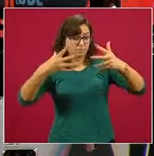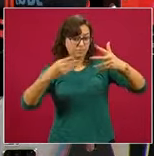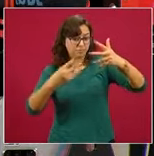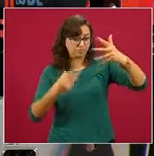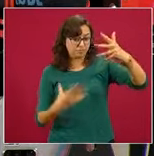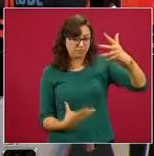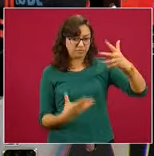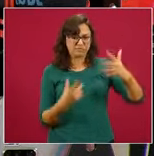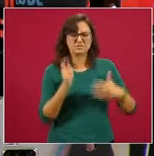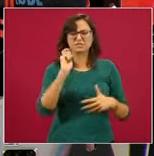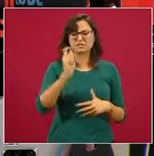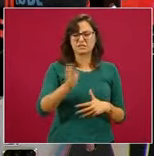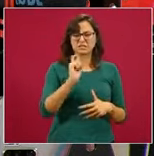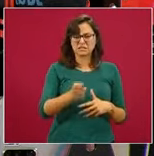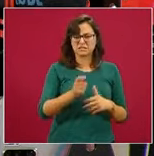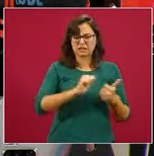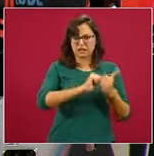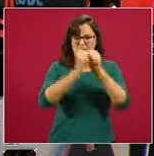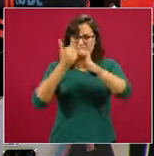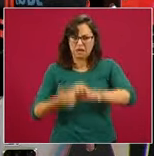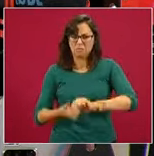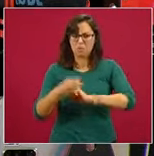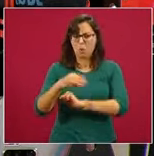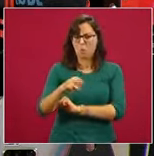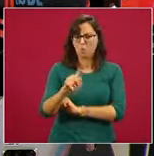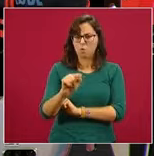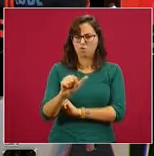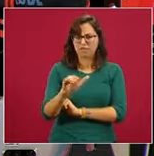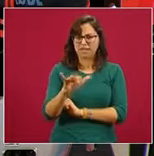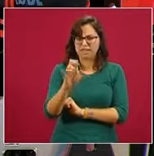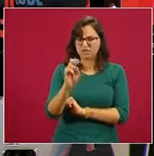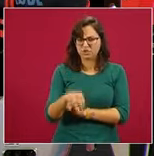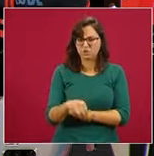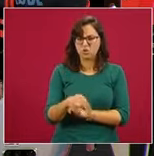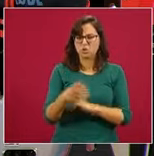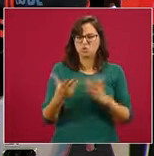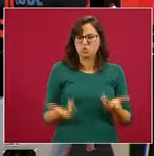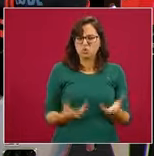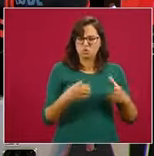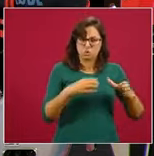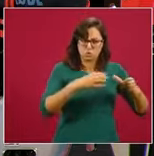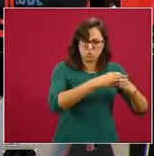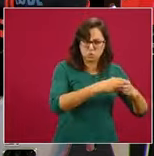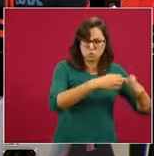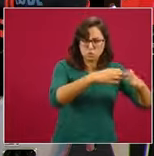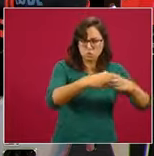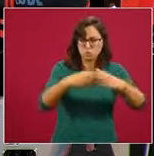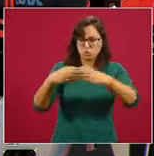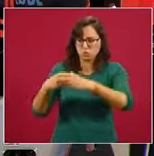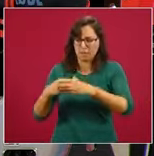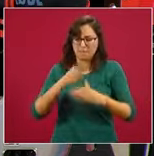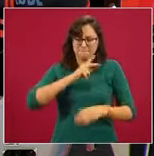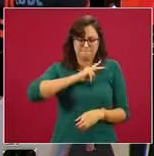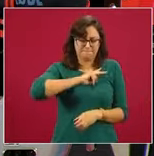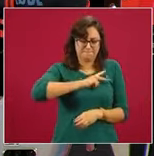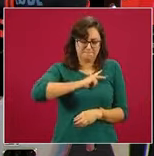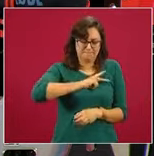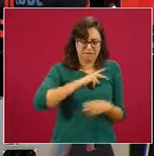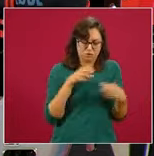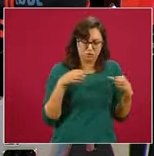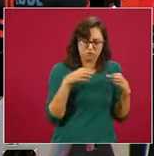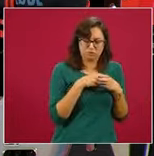como mutaciones, o cuando ustedes nos hablan de cepas, yo entiendo el virus